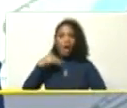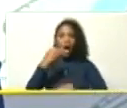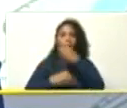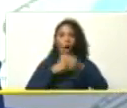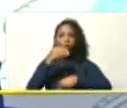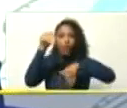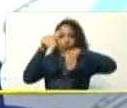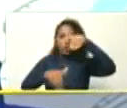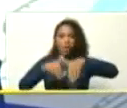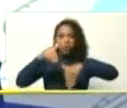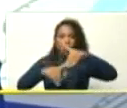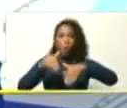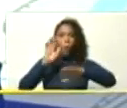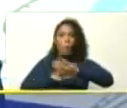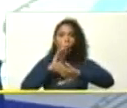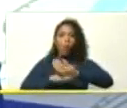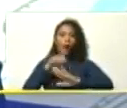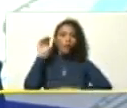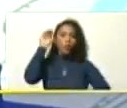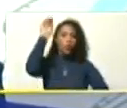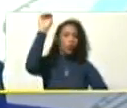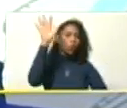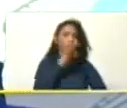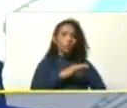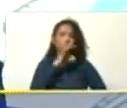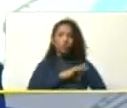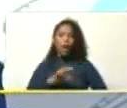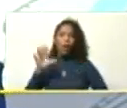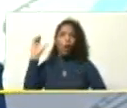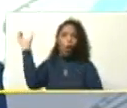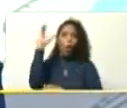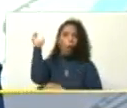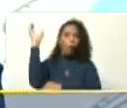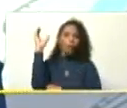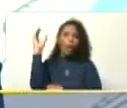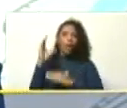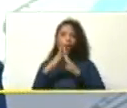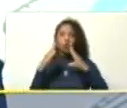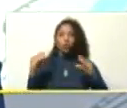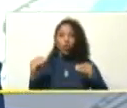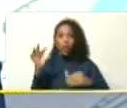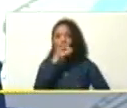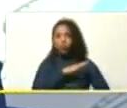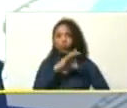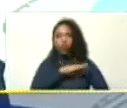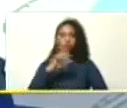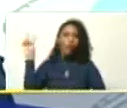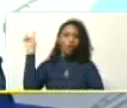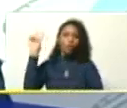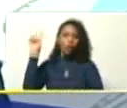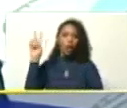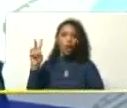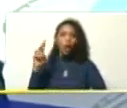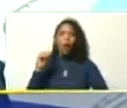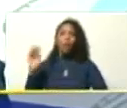votos porque toda la sociedad colombiana y toda la sociedad venezolana nos pongamos